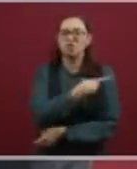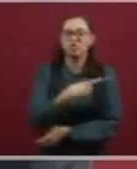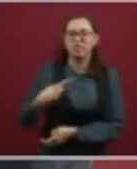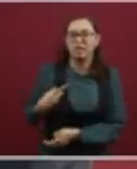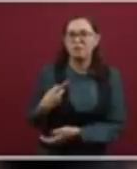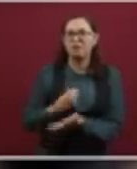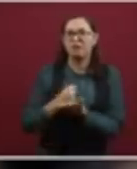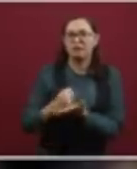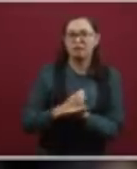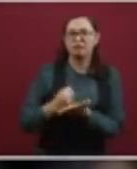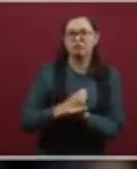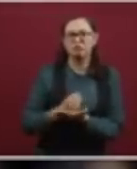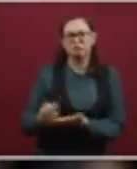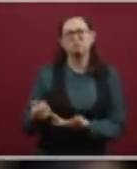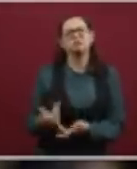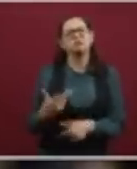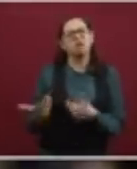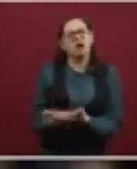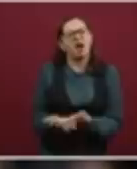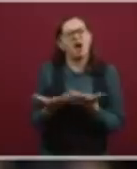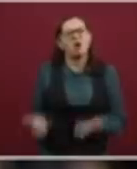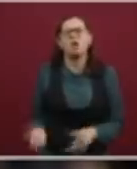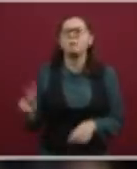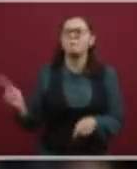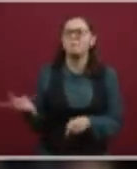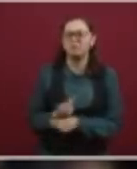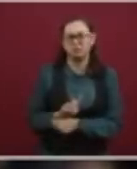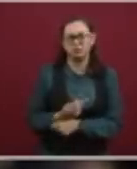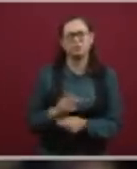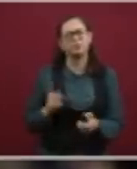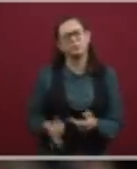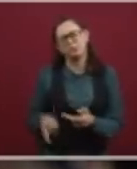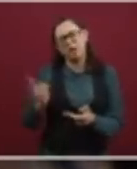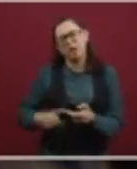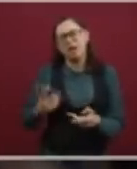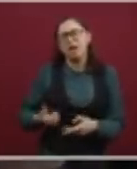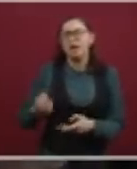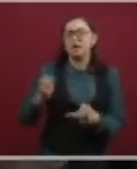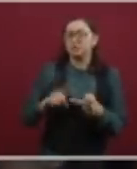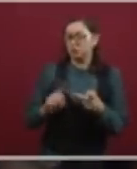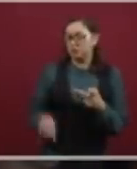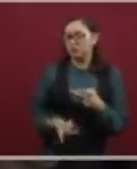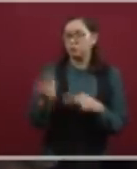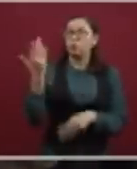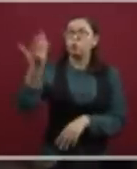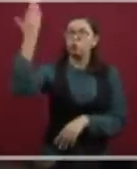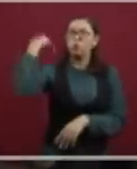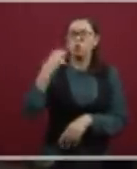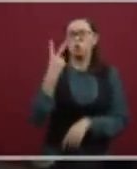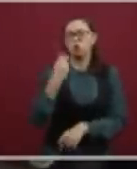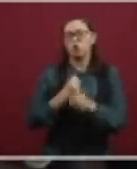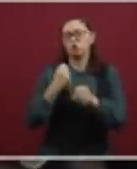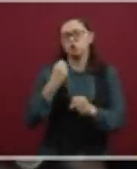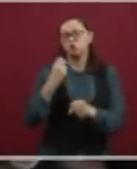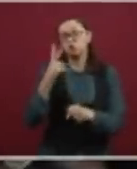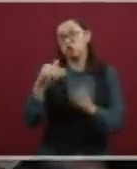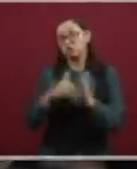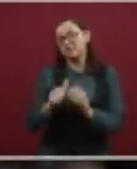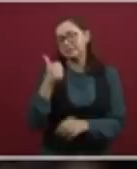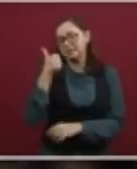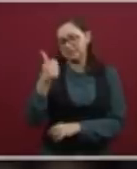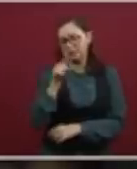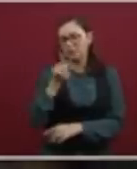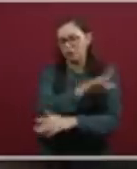segunda, usted en el 2006, cuando era candidato a la presidencia de México, acudió al municipio